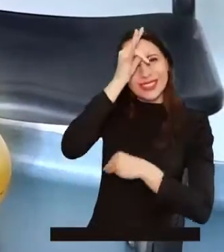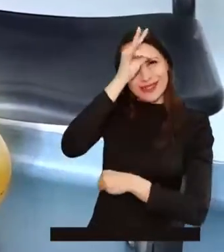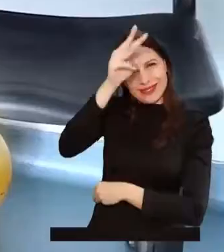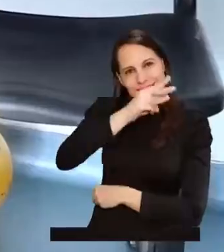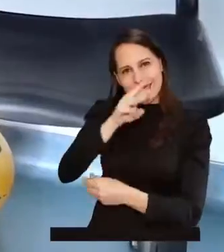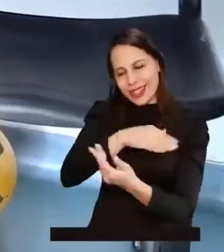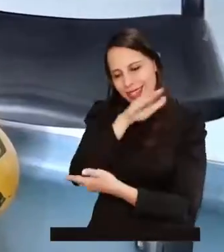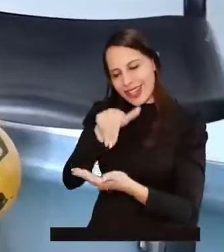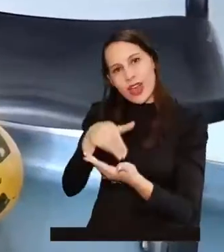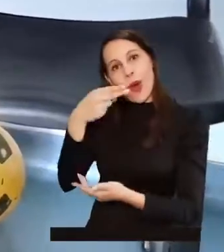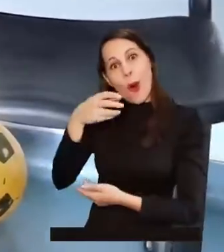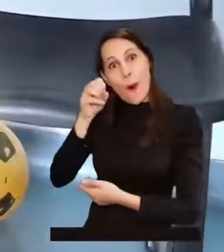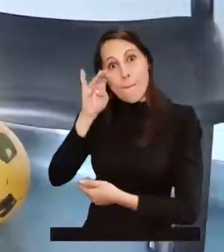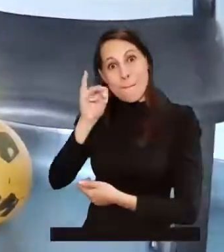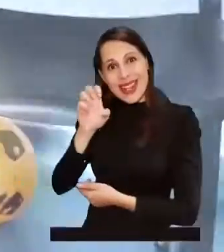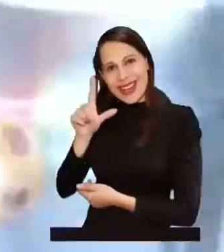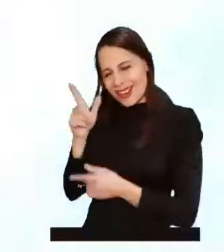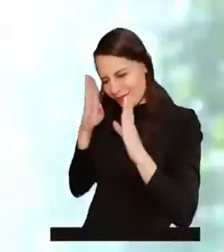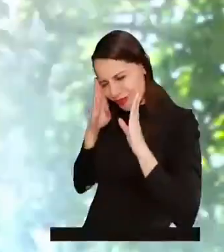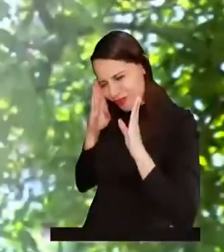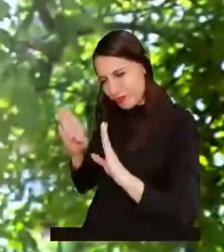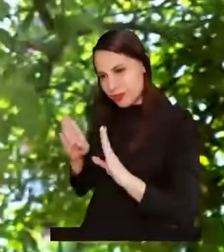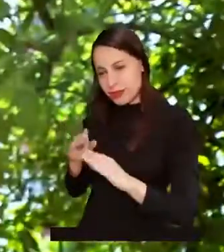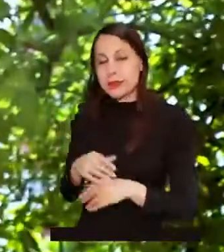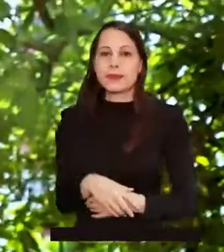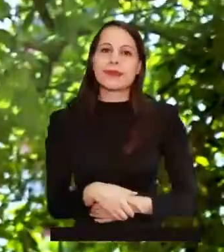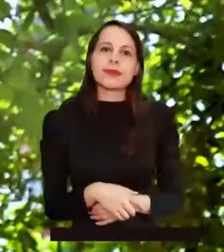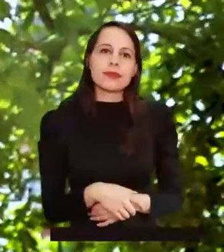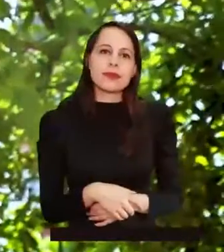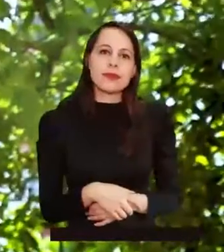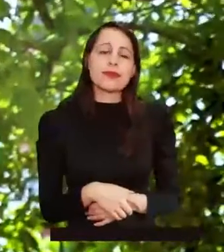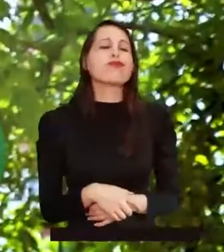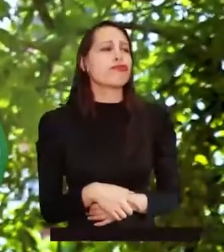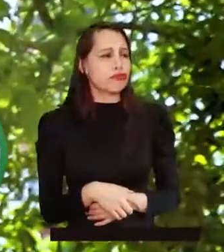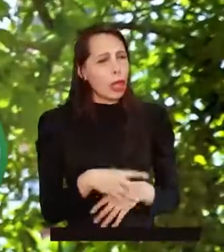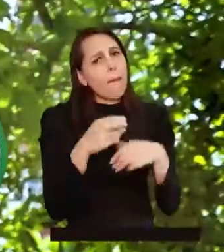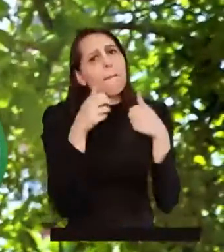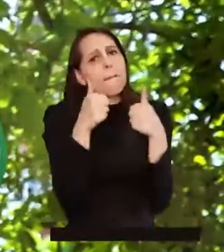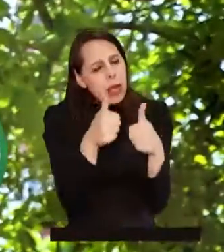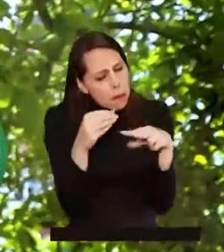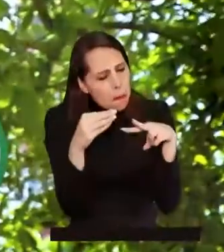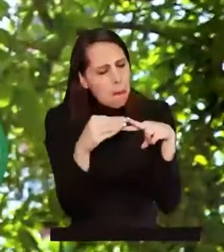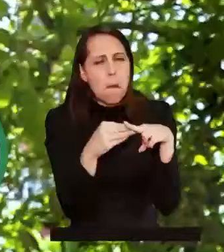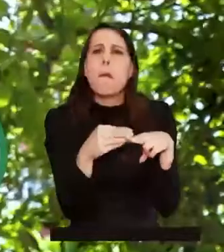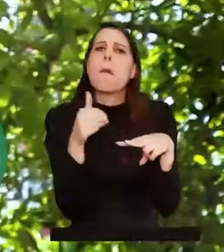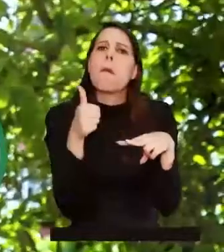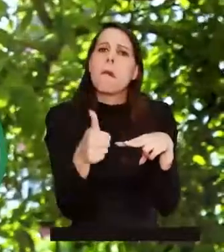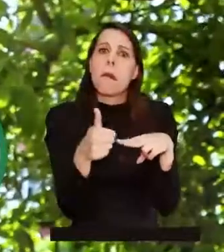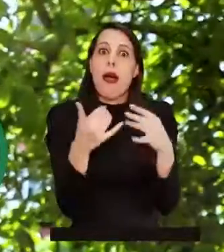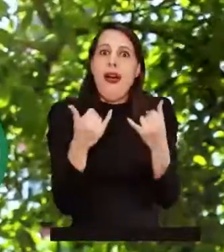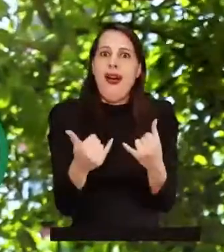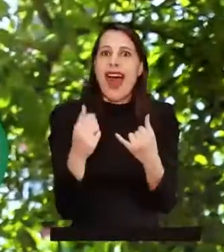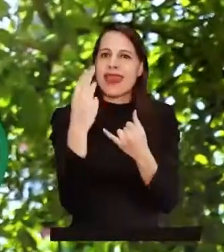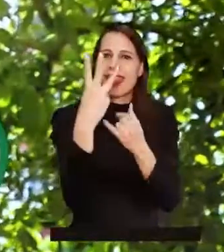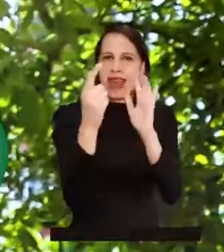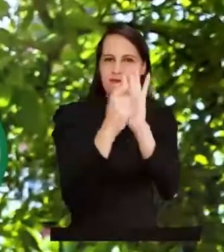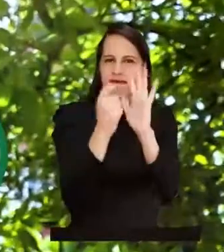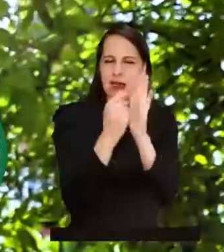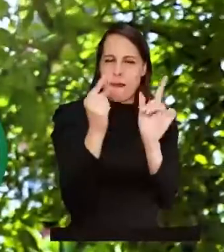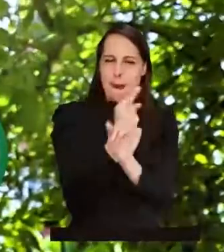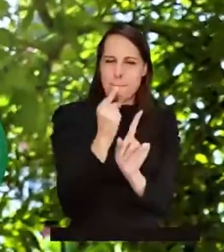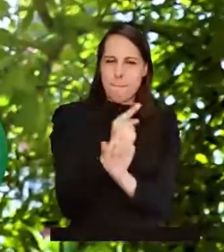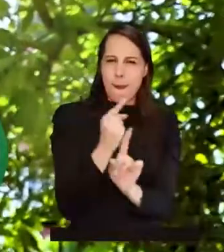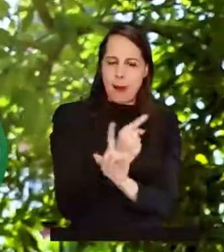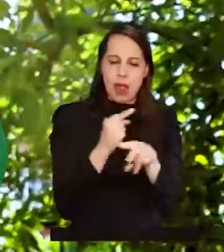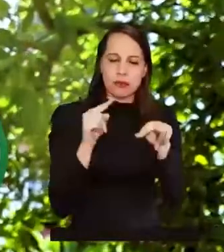del Hospital Militar Central OMIL. Ha estado pues bien, la asimilación de la prótesis ha sido buena. Ahorita está usando la